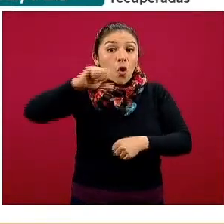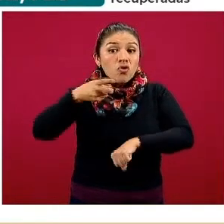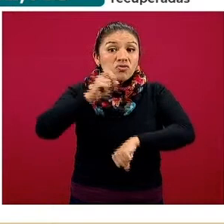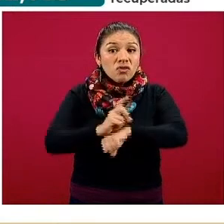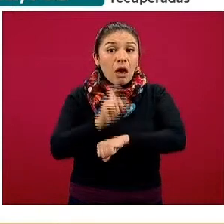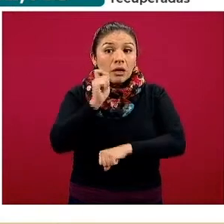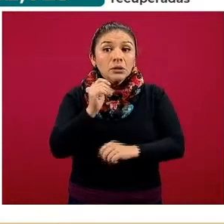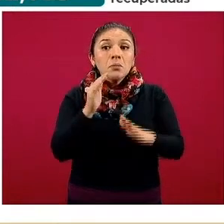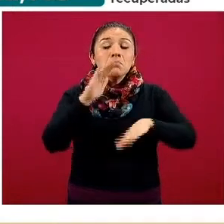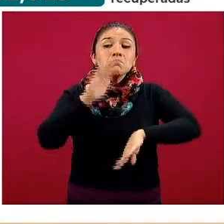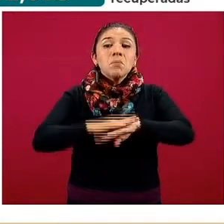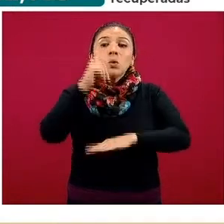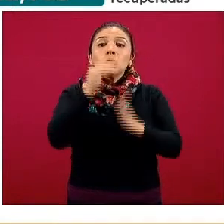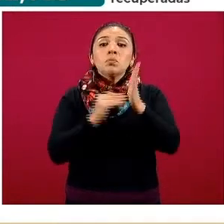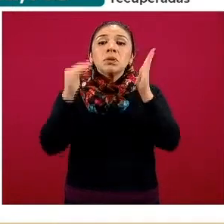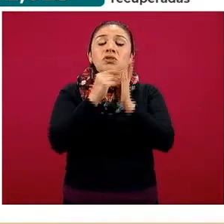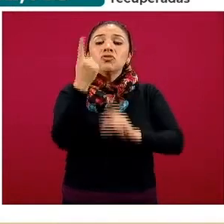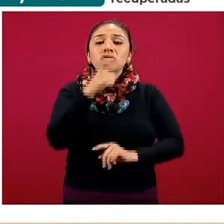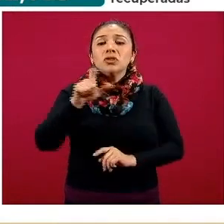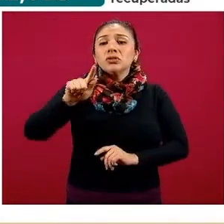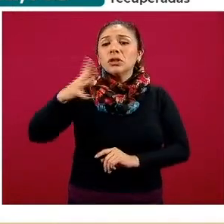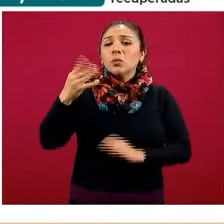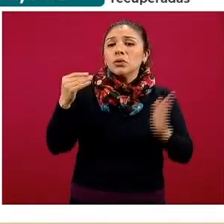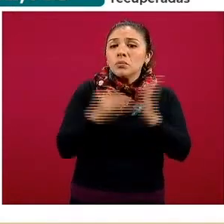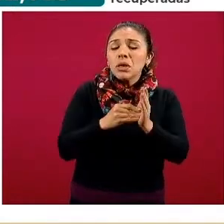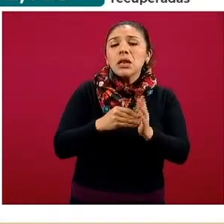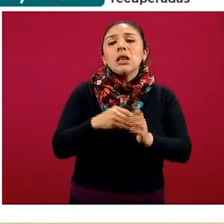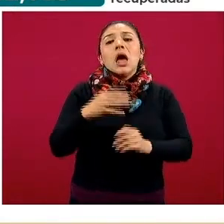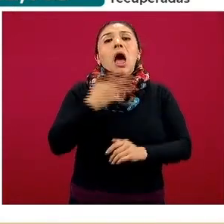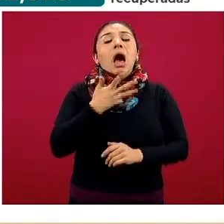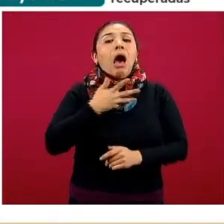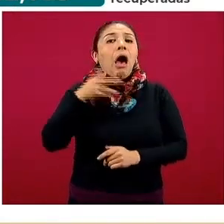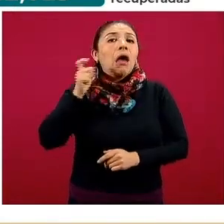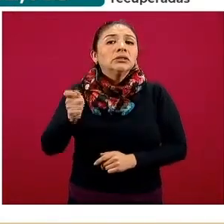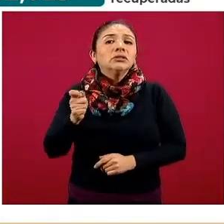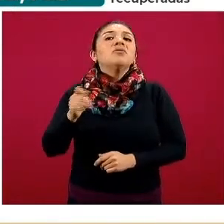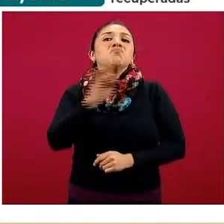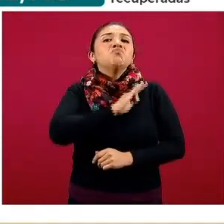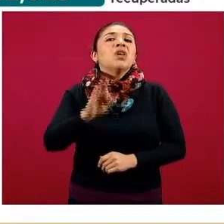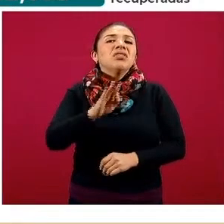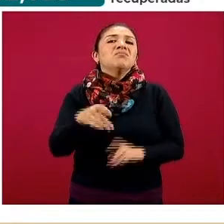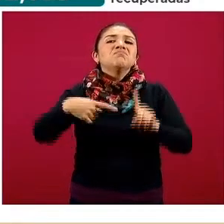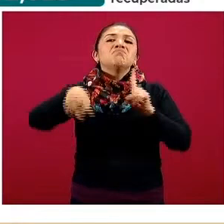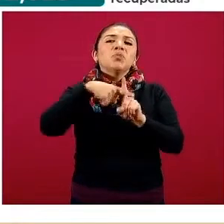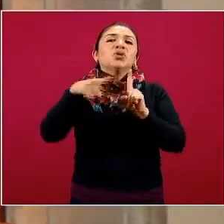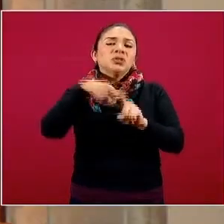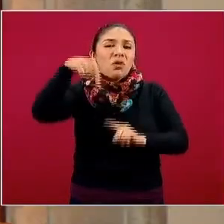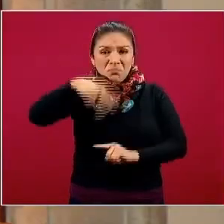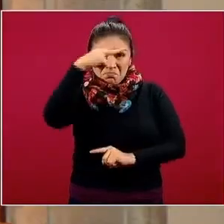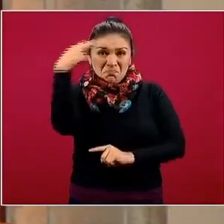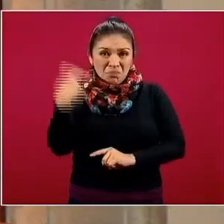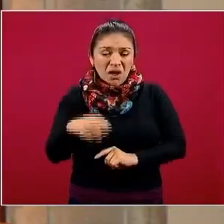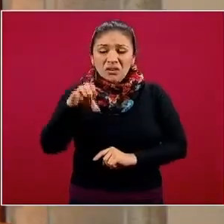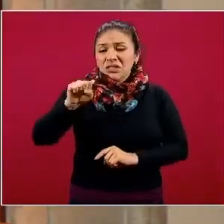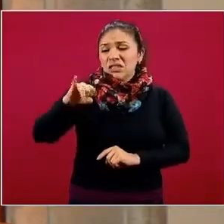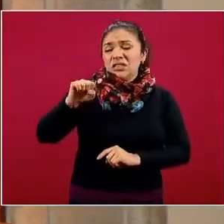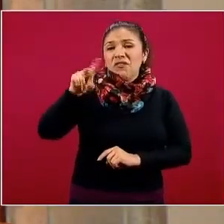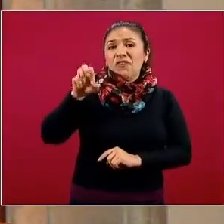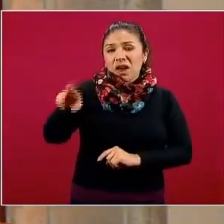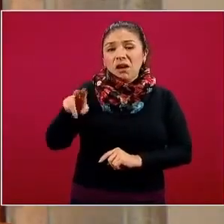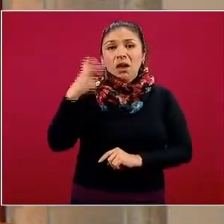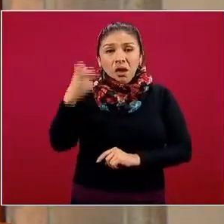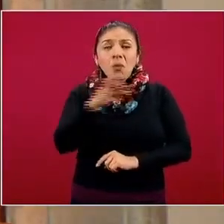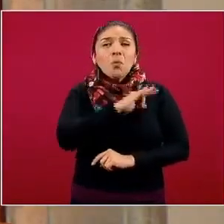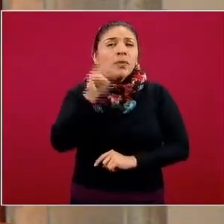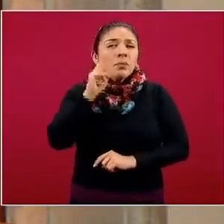de hoy serían más de 1.174.000, ya que consideramos como casos de COVID-19 en el CISBER, y